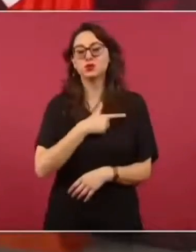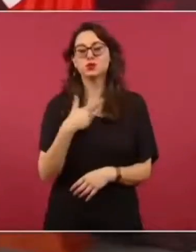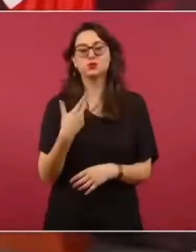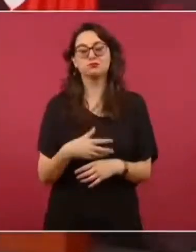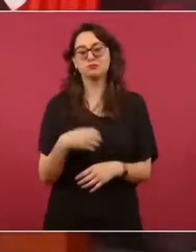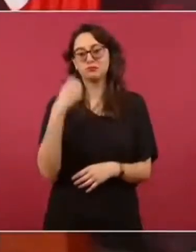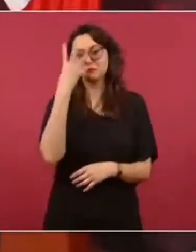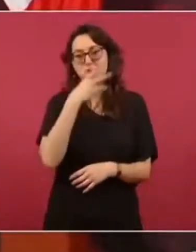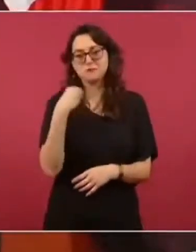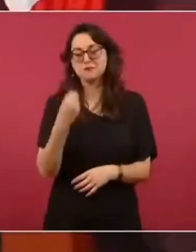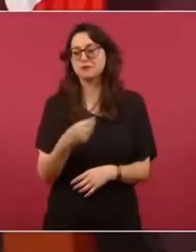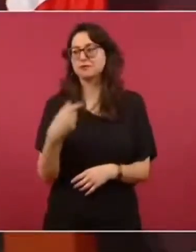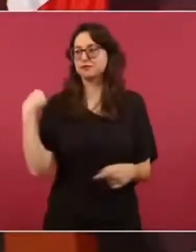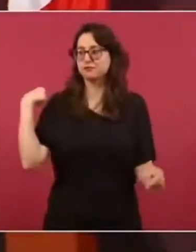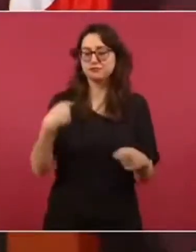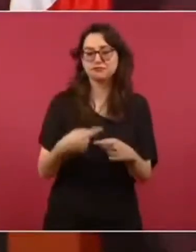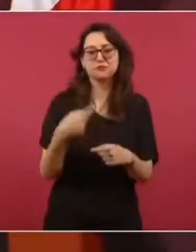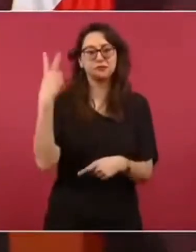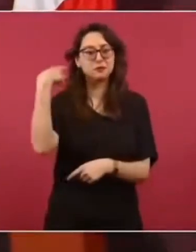Tuxtla el lunes